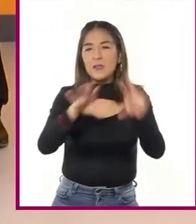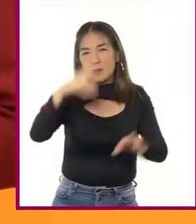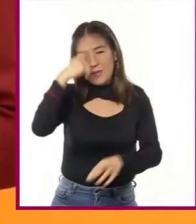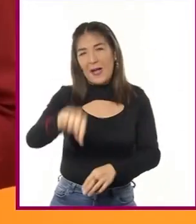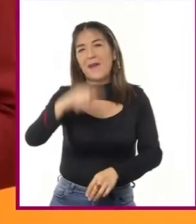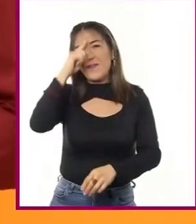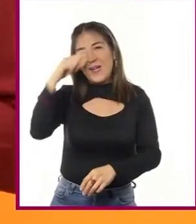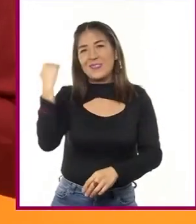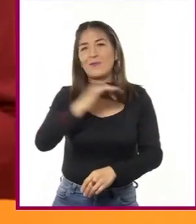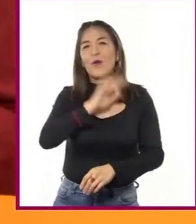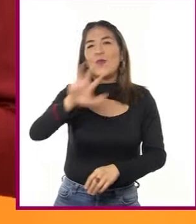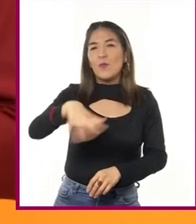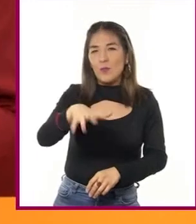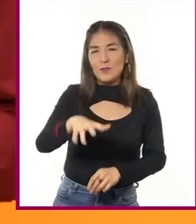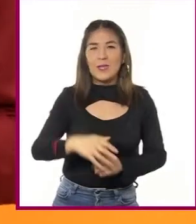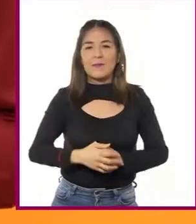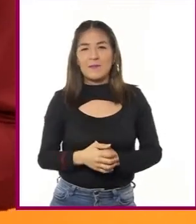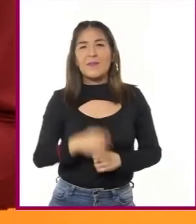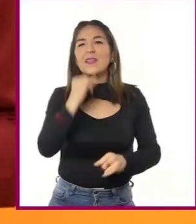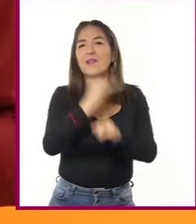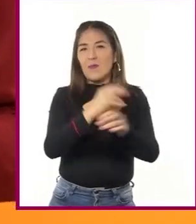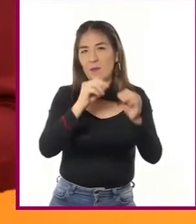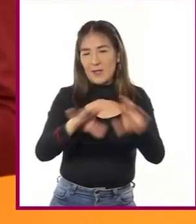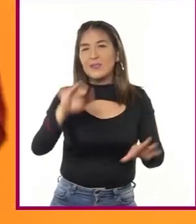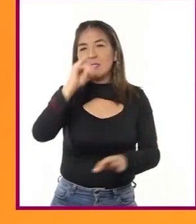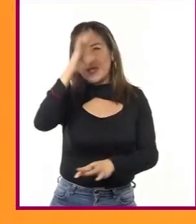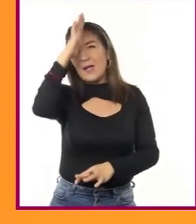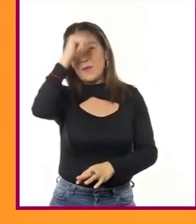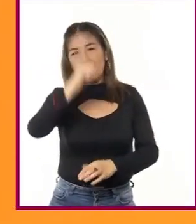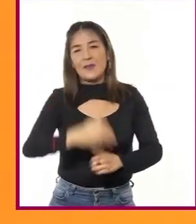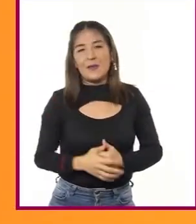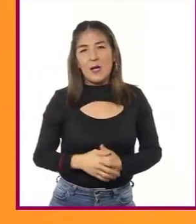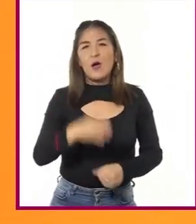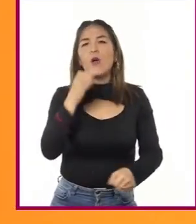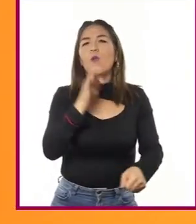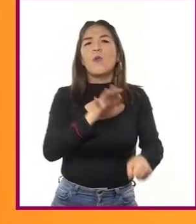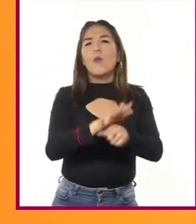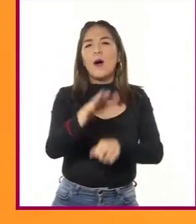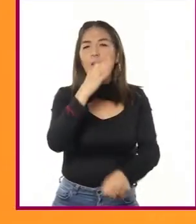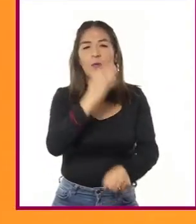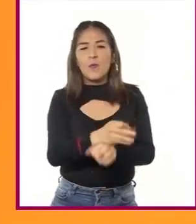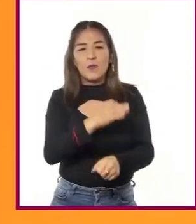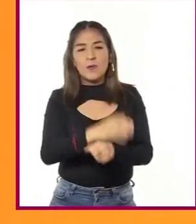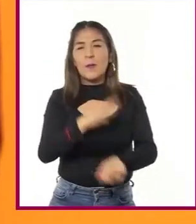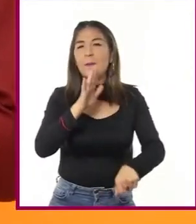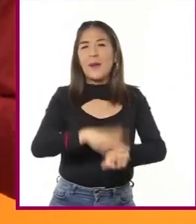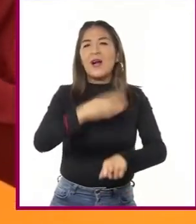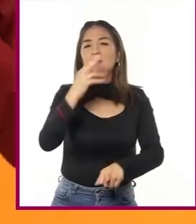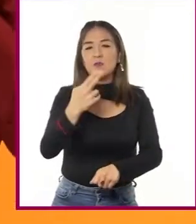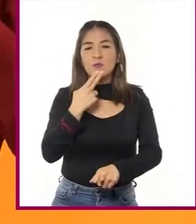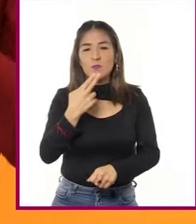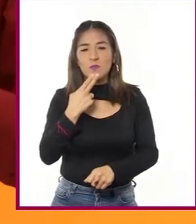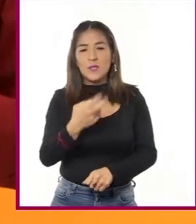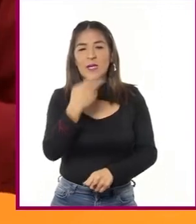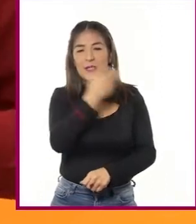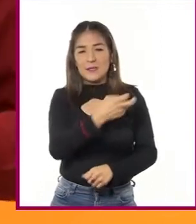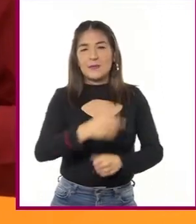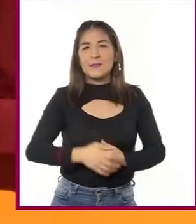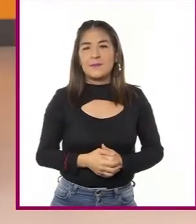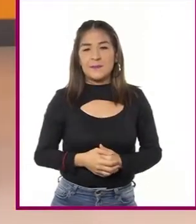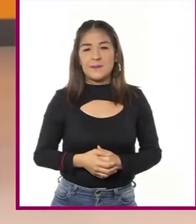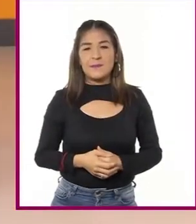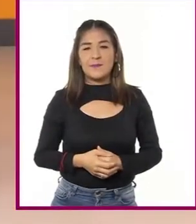información. De acuerdo contigo. Algunas de las fuentes que no son muy utilizadas son las